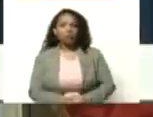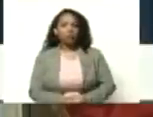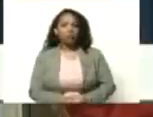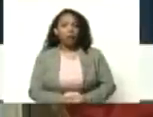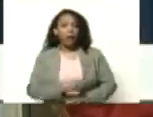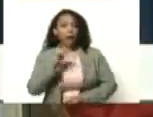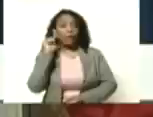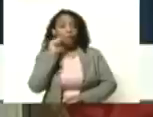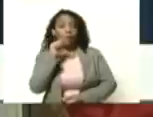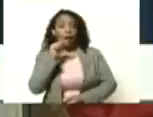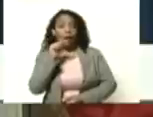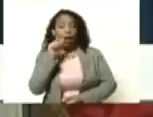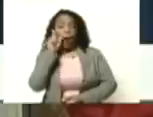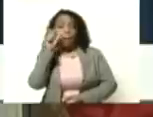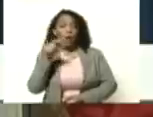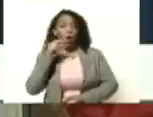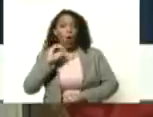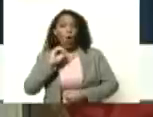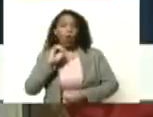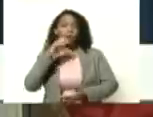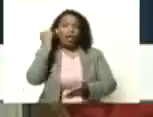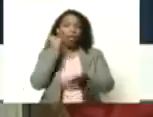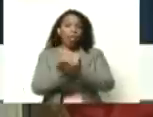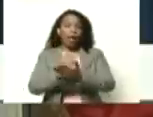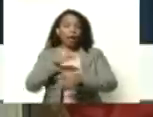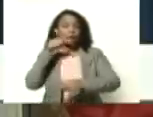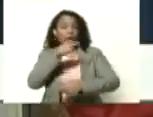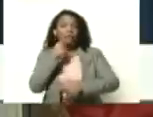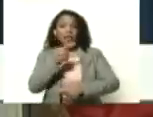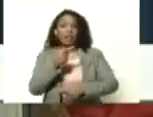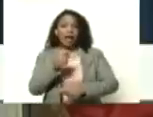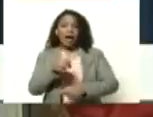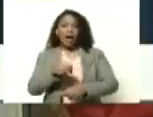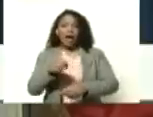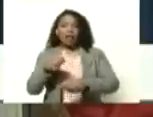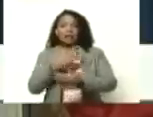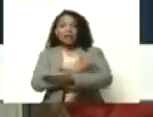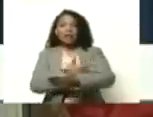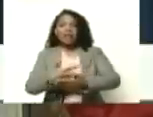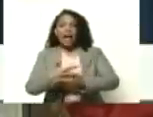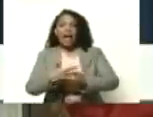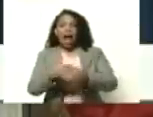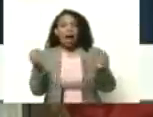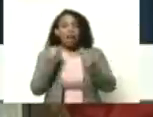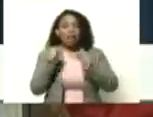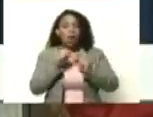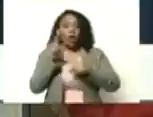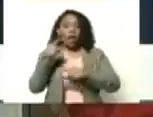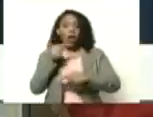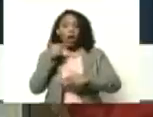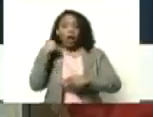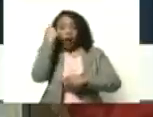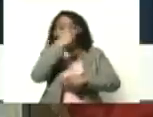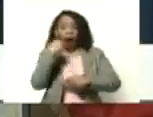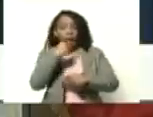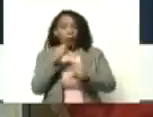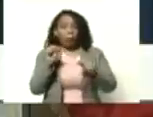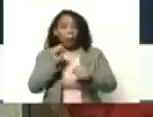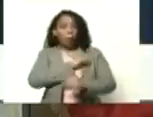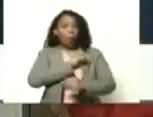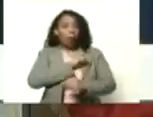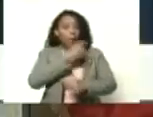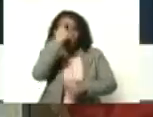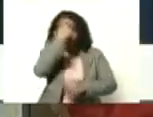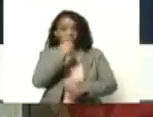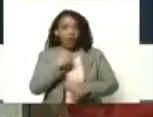lamentablemente de seguro asesinado y en la sangre fría obviamente pálido y su rostro su perfil a pesar